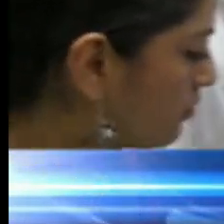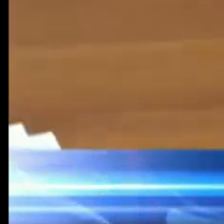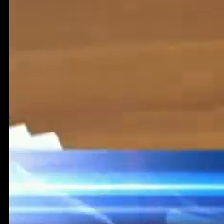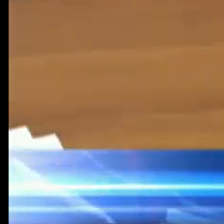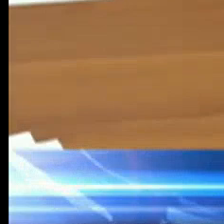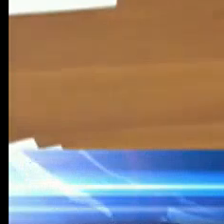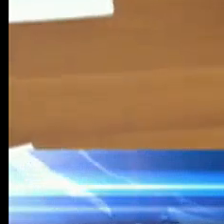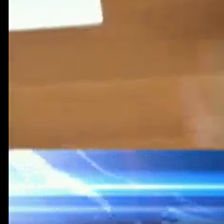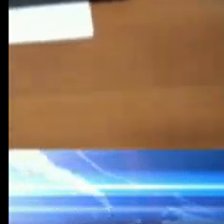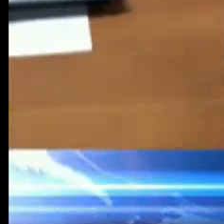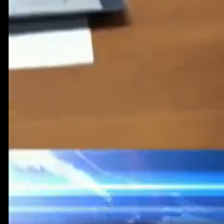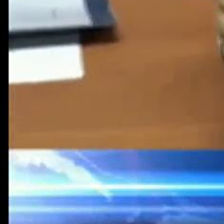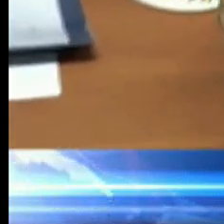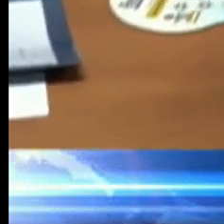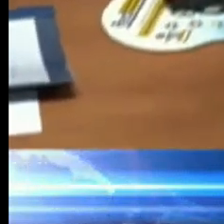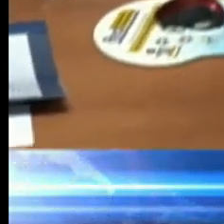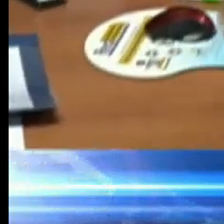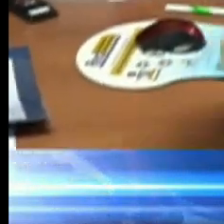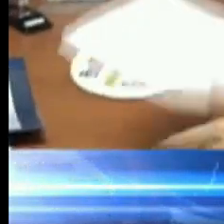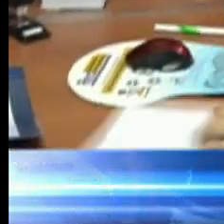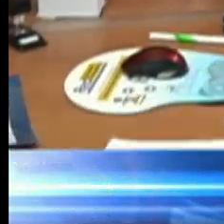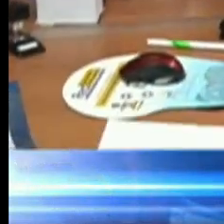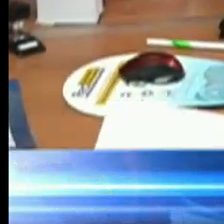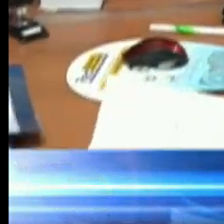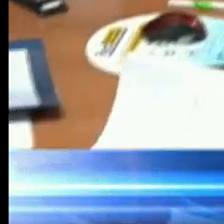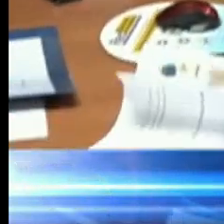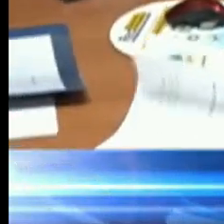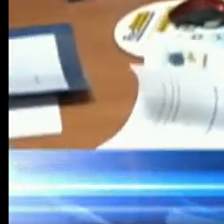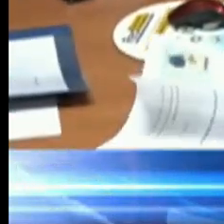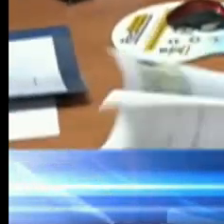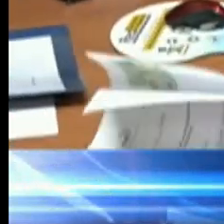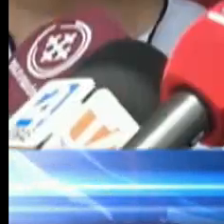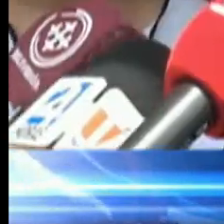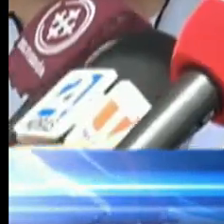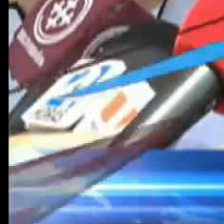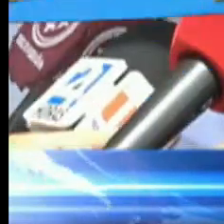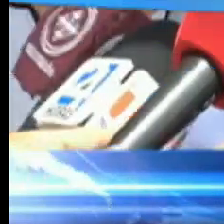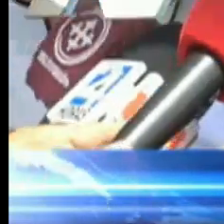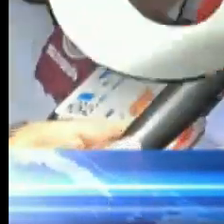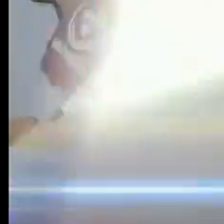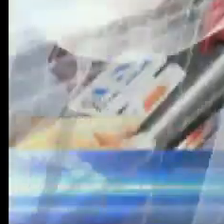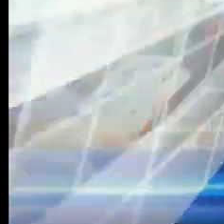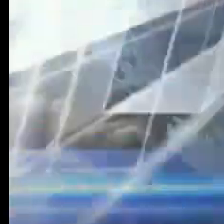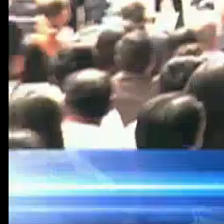de Alianza País este martes.